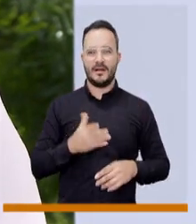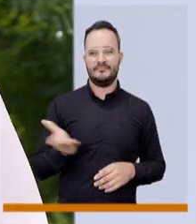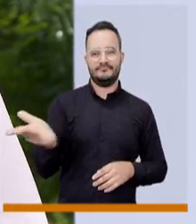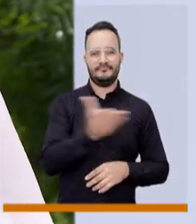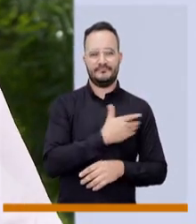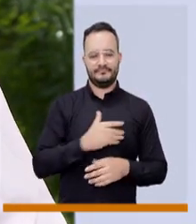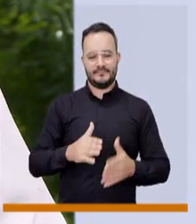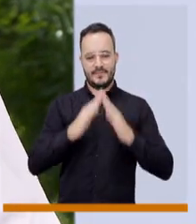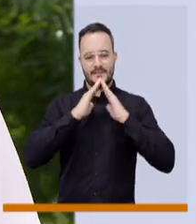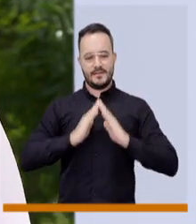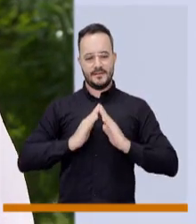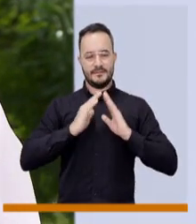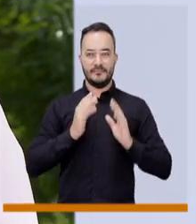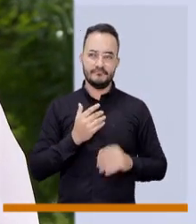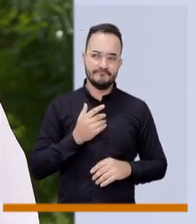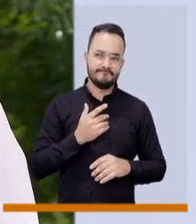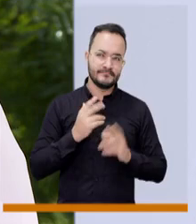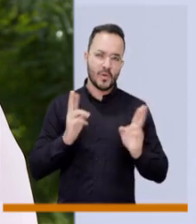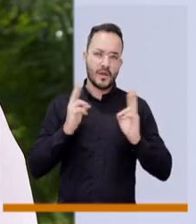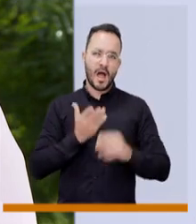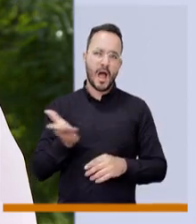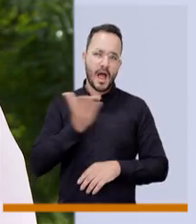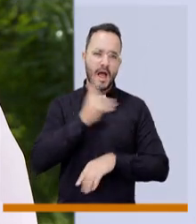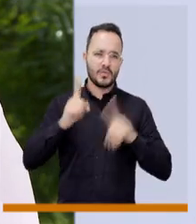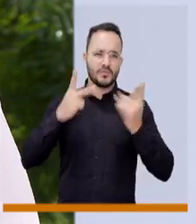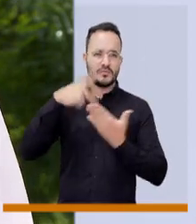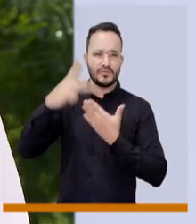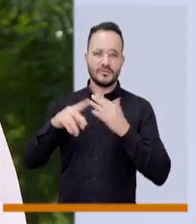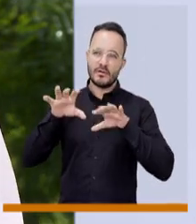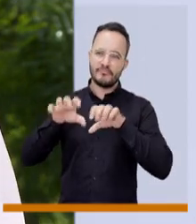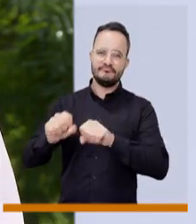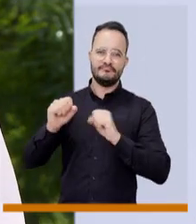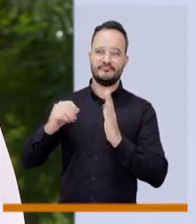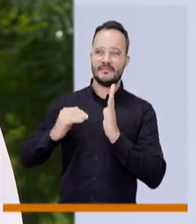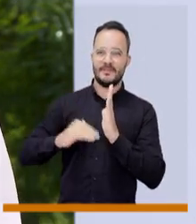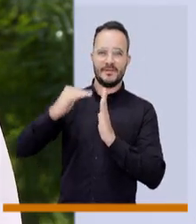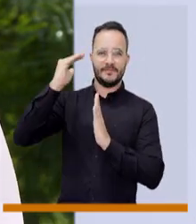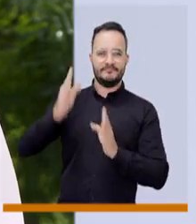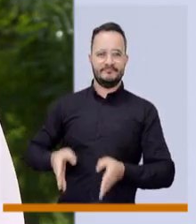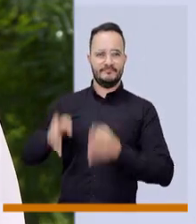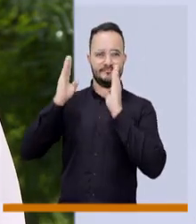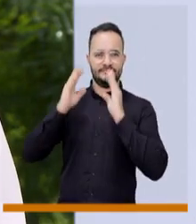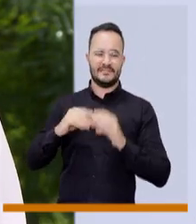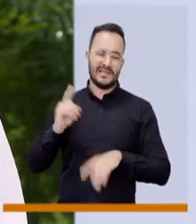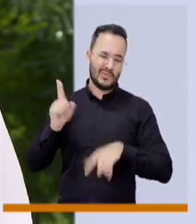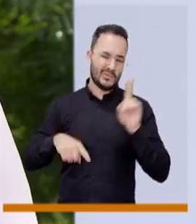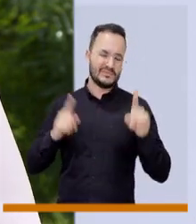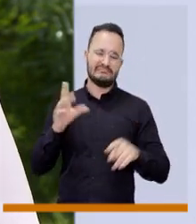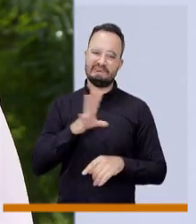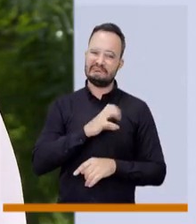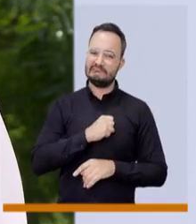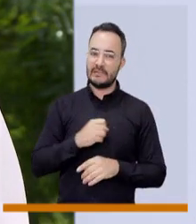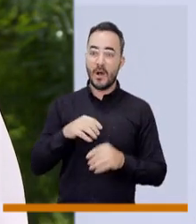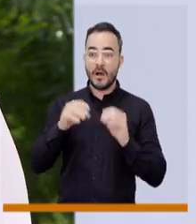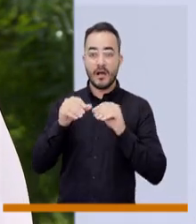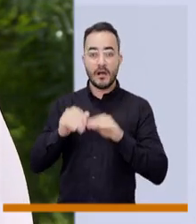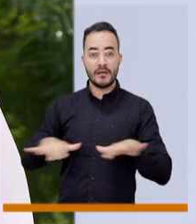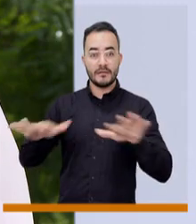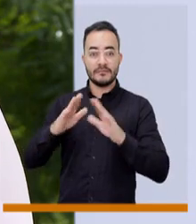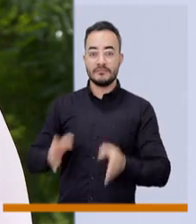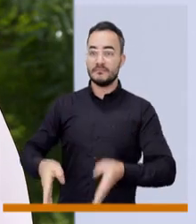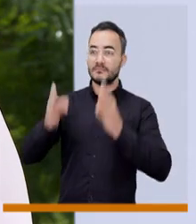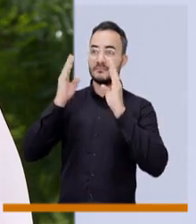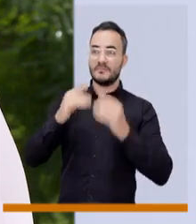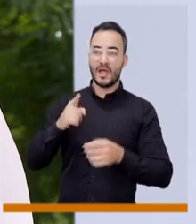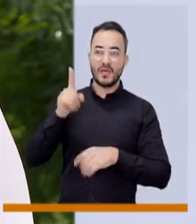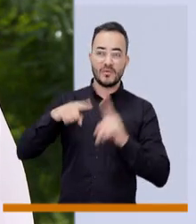una solución estructural al problema de las edificaciones enfermas, casos particulares de Space y Continental Towers, que son unos lotes que hoy no